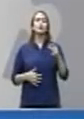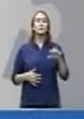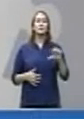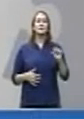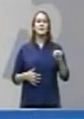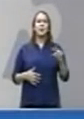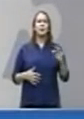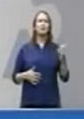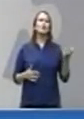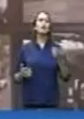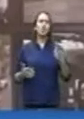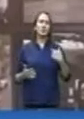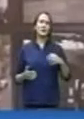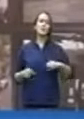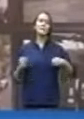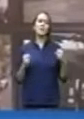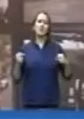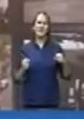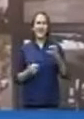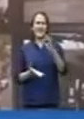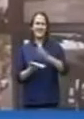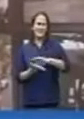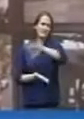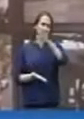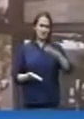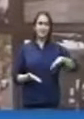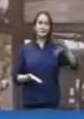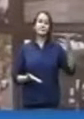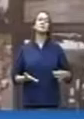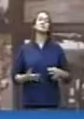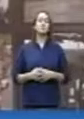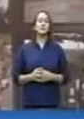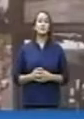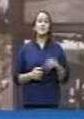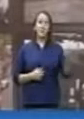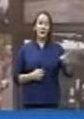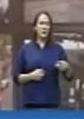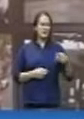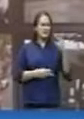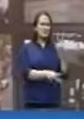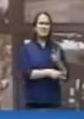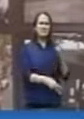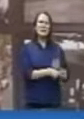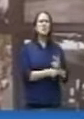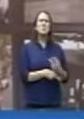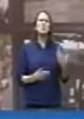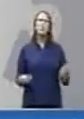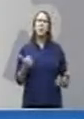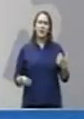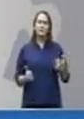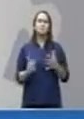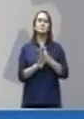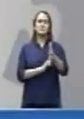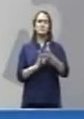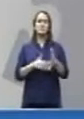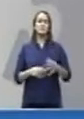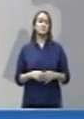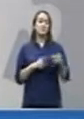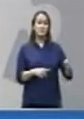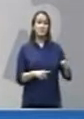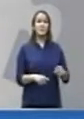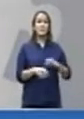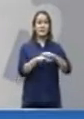paro en Cundinamarca. Los delitos por los que tendrían que responder estas 8 personas son los siguientes: obstrucción al